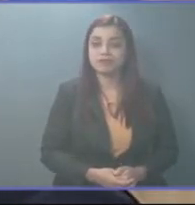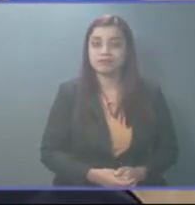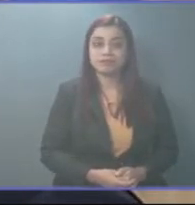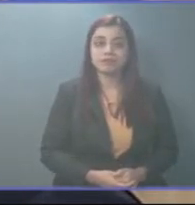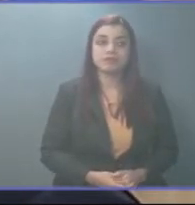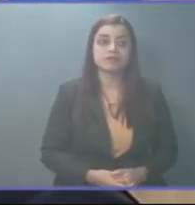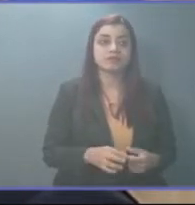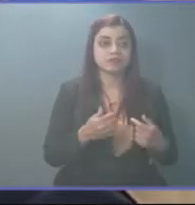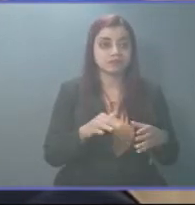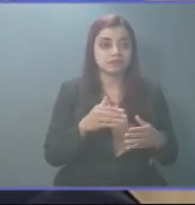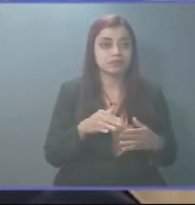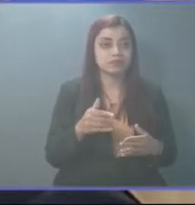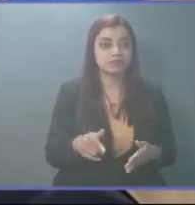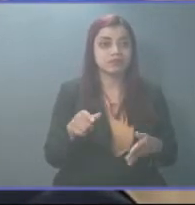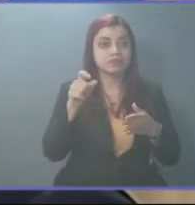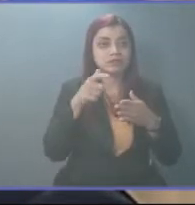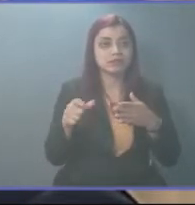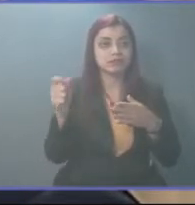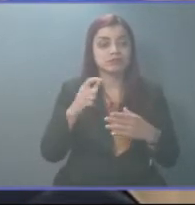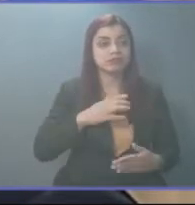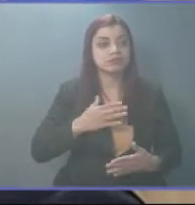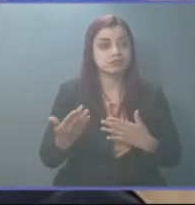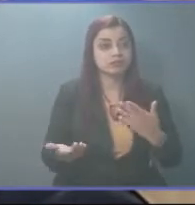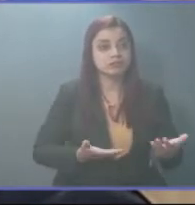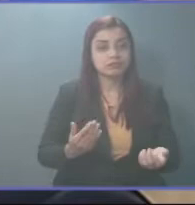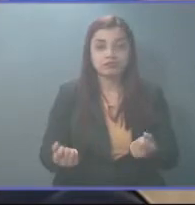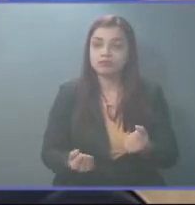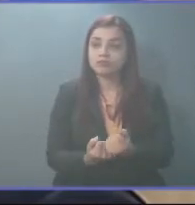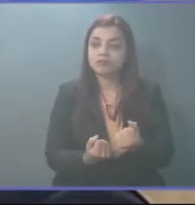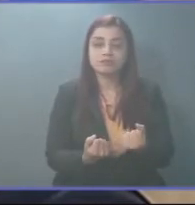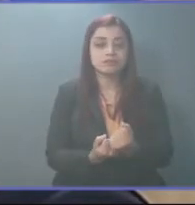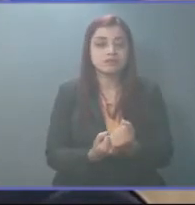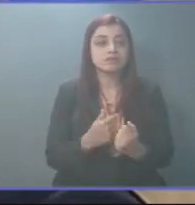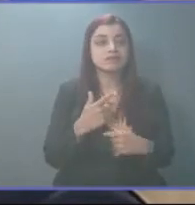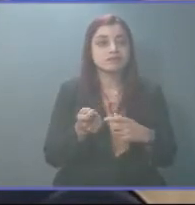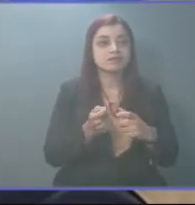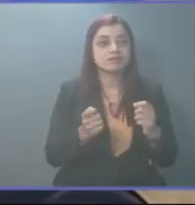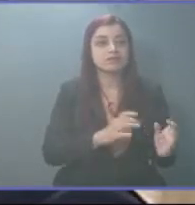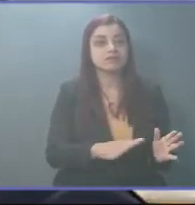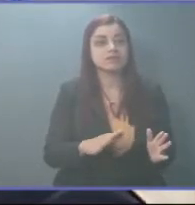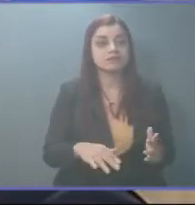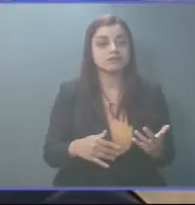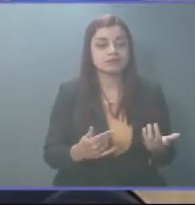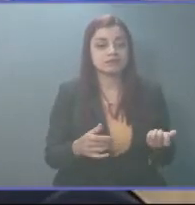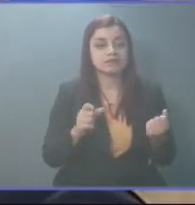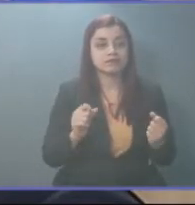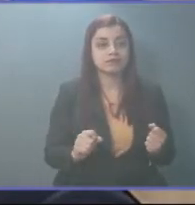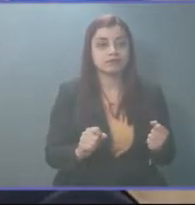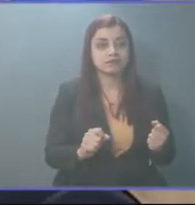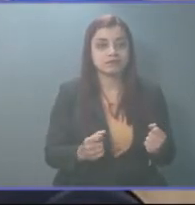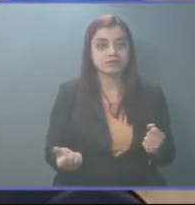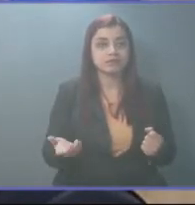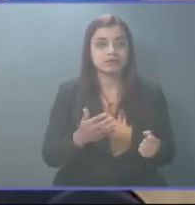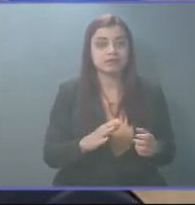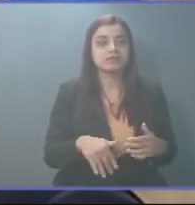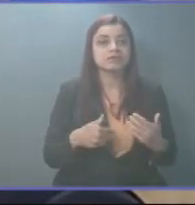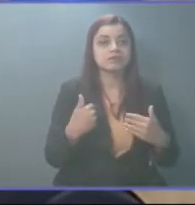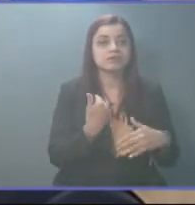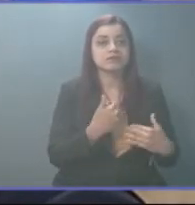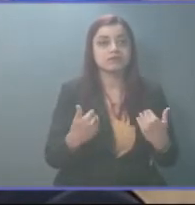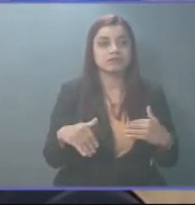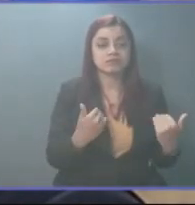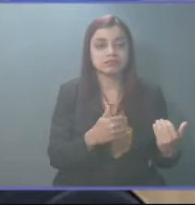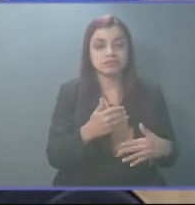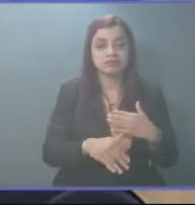Los centros brindarán, entre otros, servicios de apoyos regulares a intensivos especializados para actividades de la vida